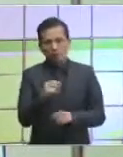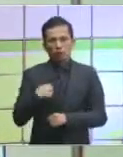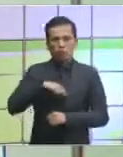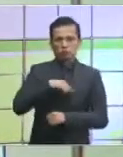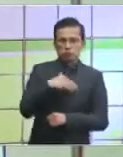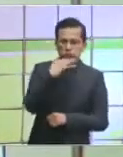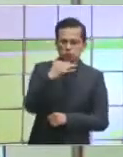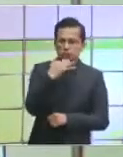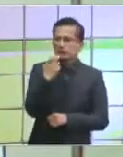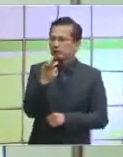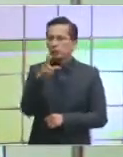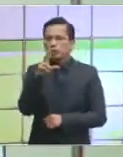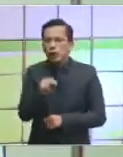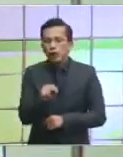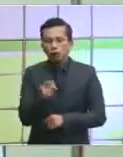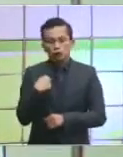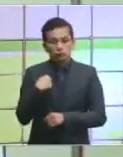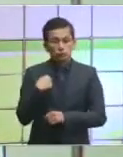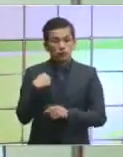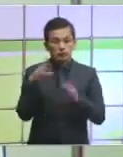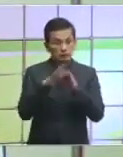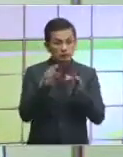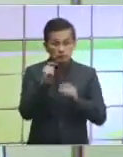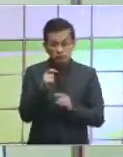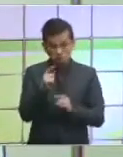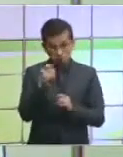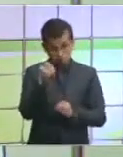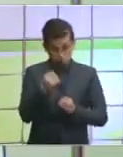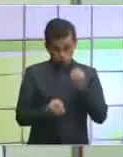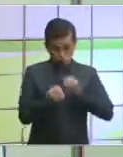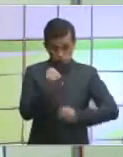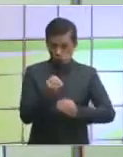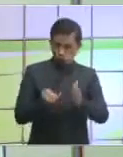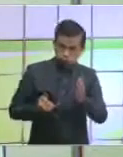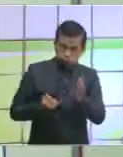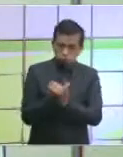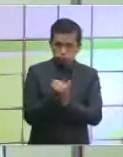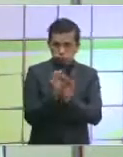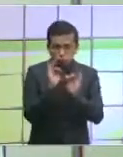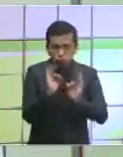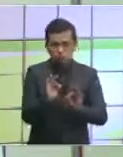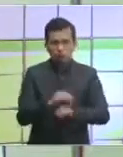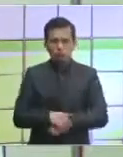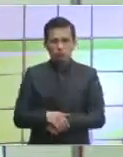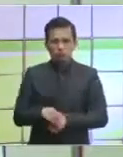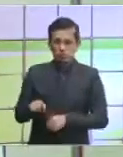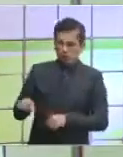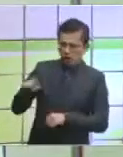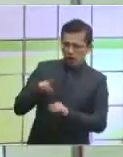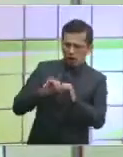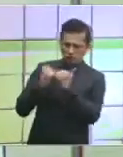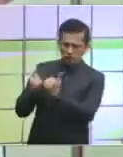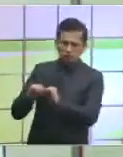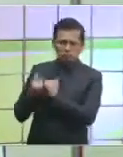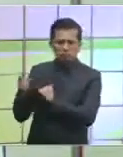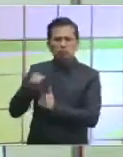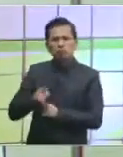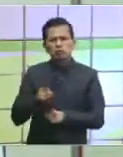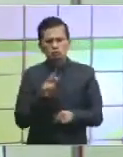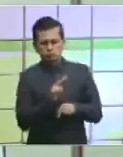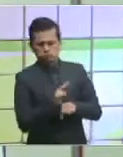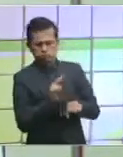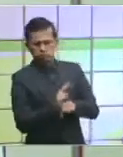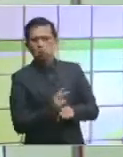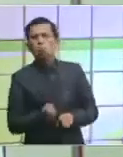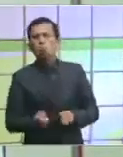no estoy hablando estoy hablando de la parte estrictamente judicial cuantas ongs tienen observatorios hasta la página de nexos